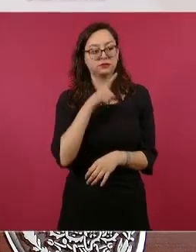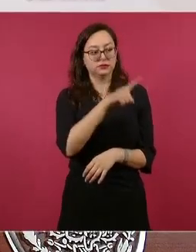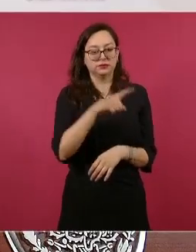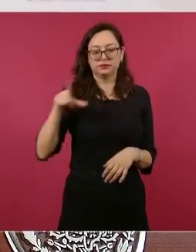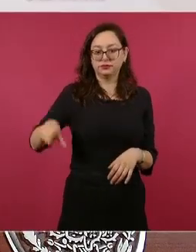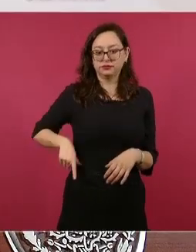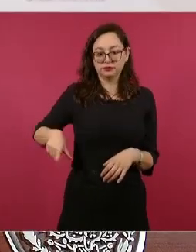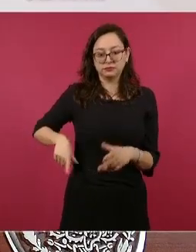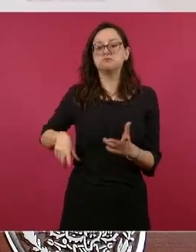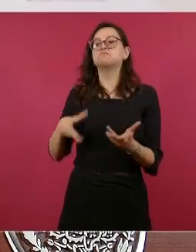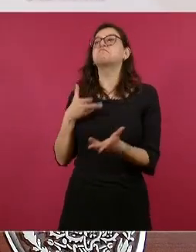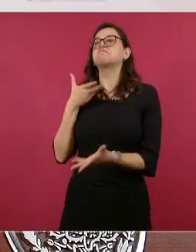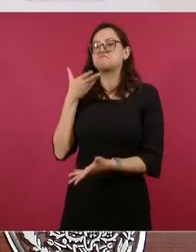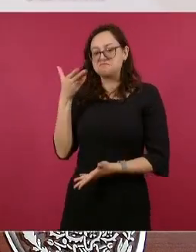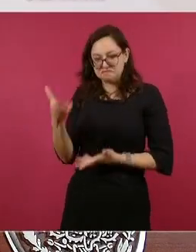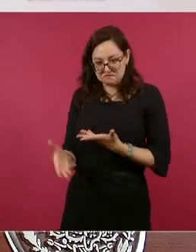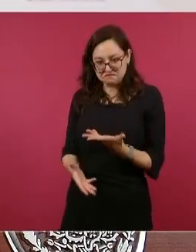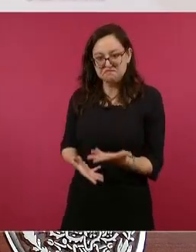la suerte